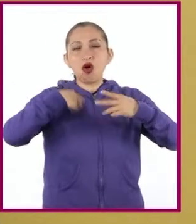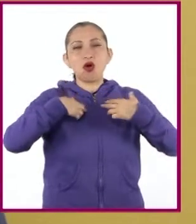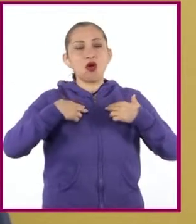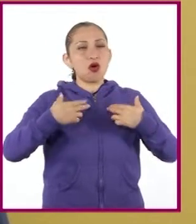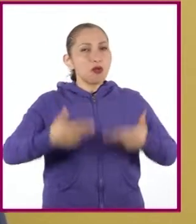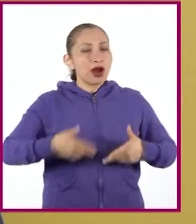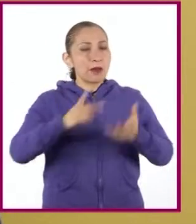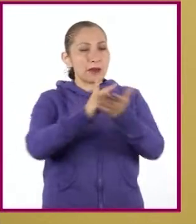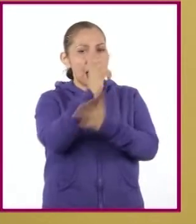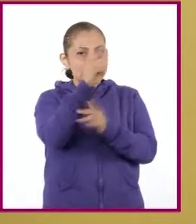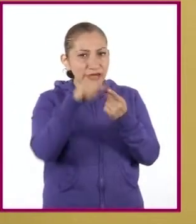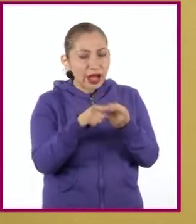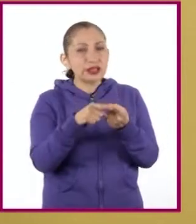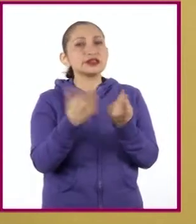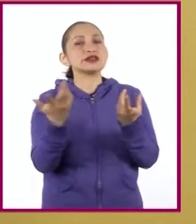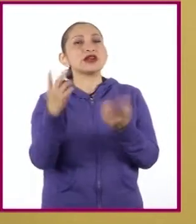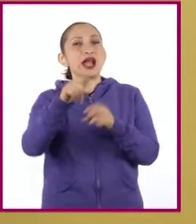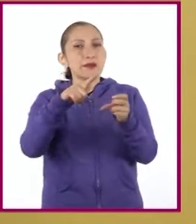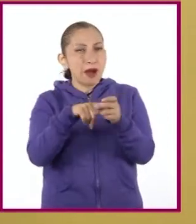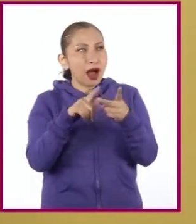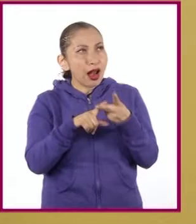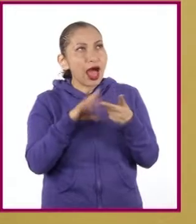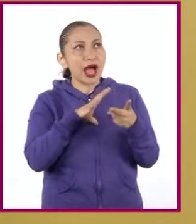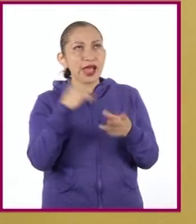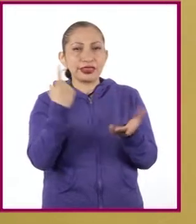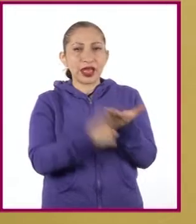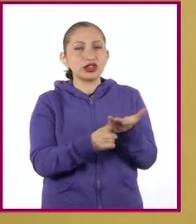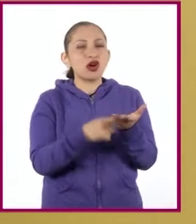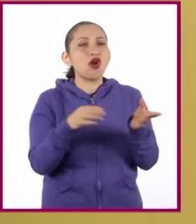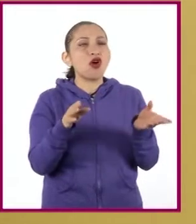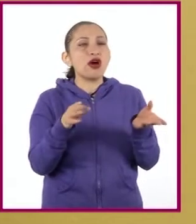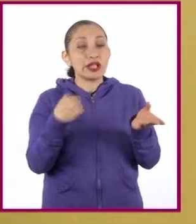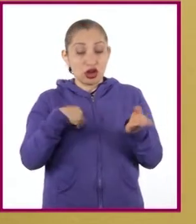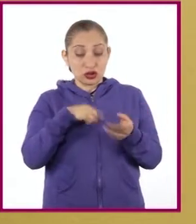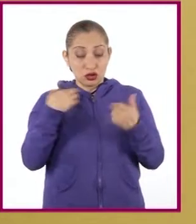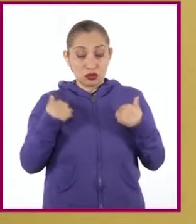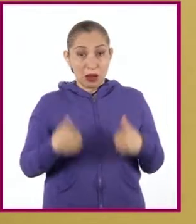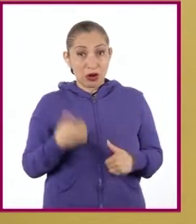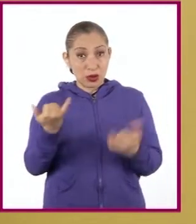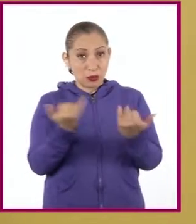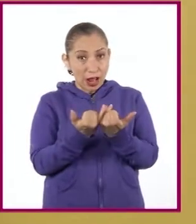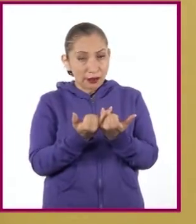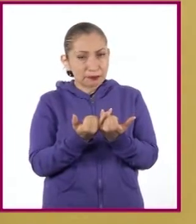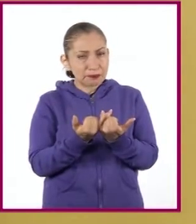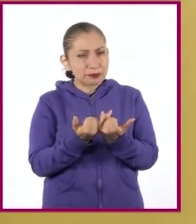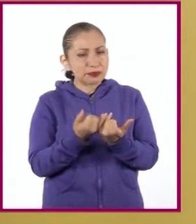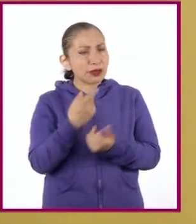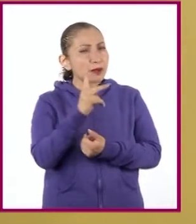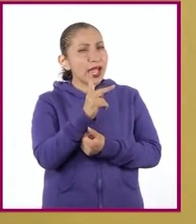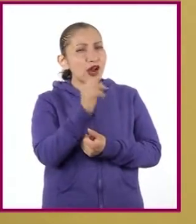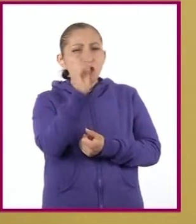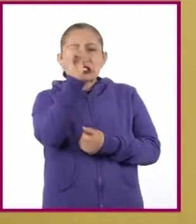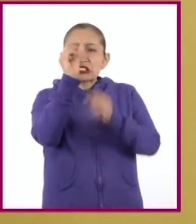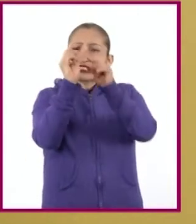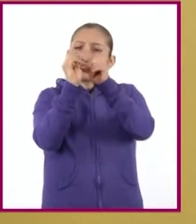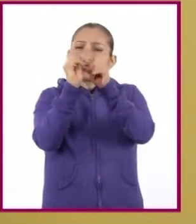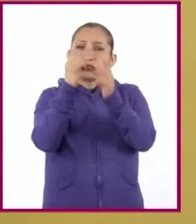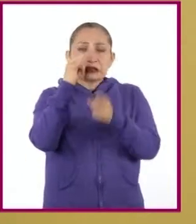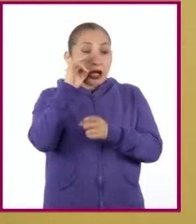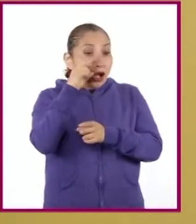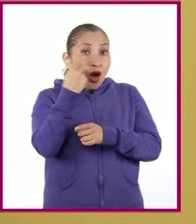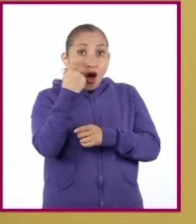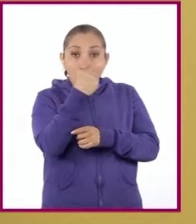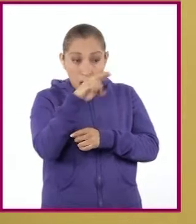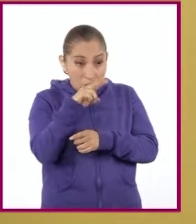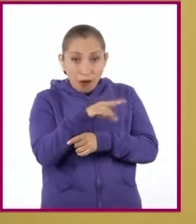las plantas, los animales, y a nosotros, los humanos. Pero son tan pequeñas que a simple vista no